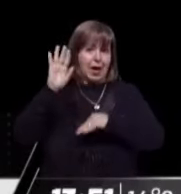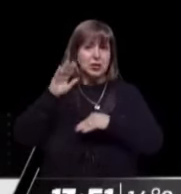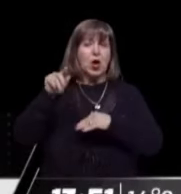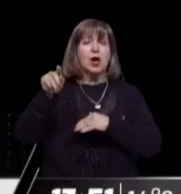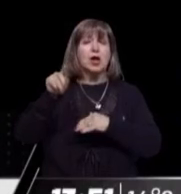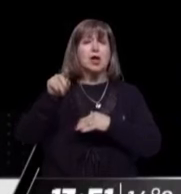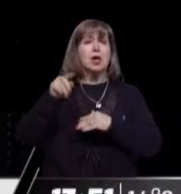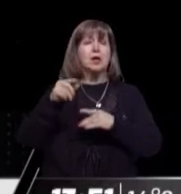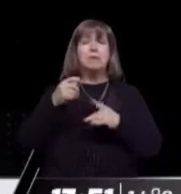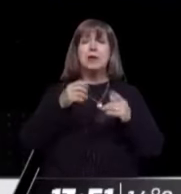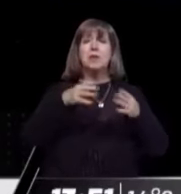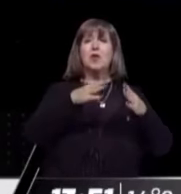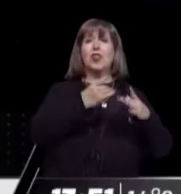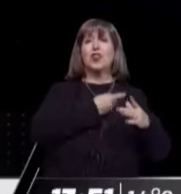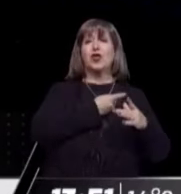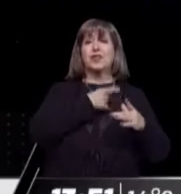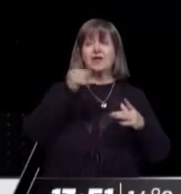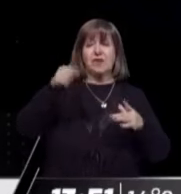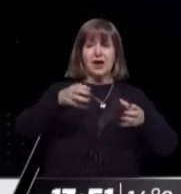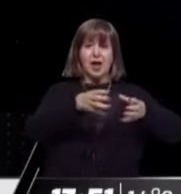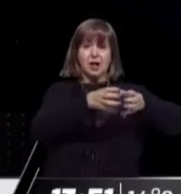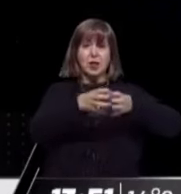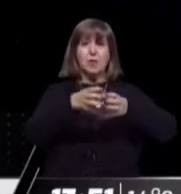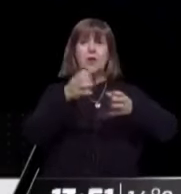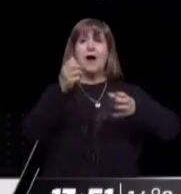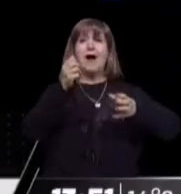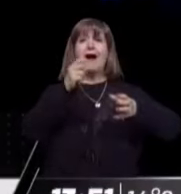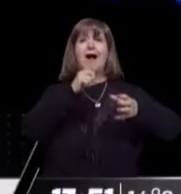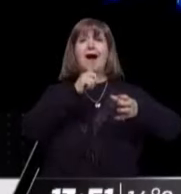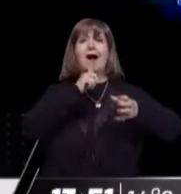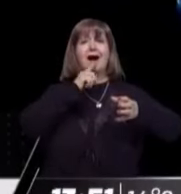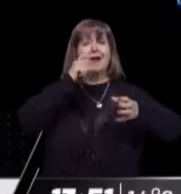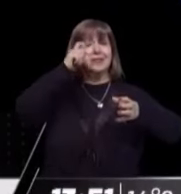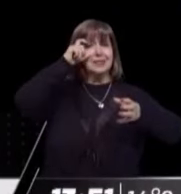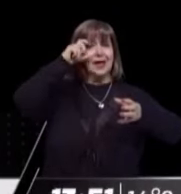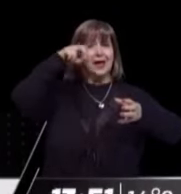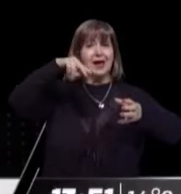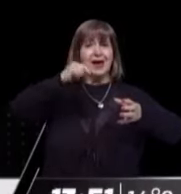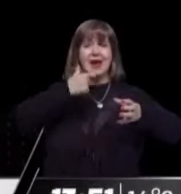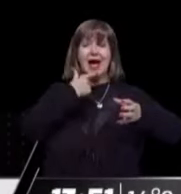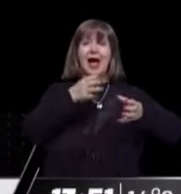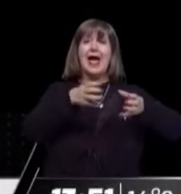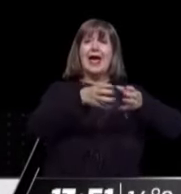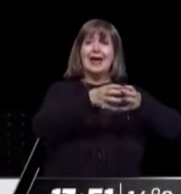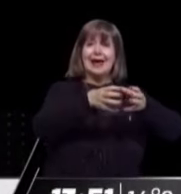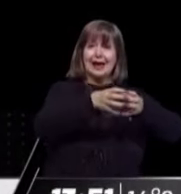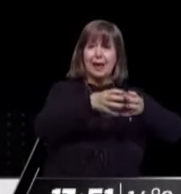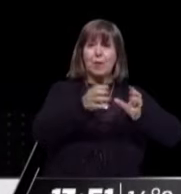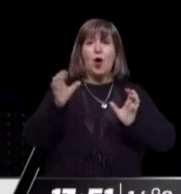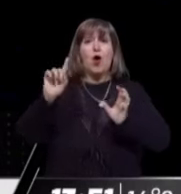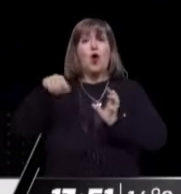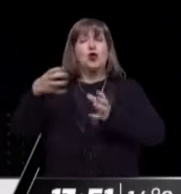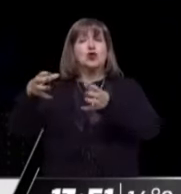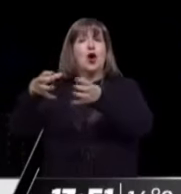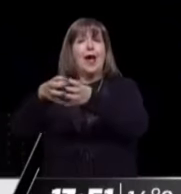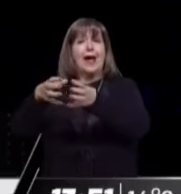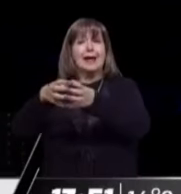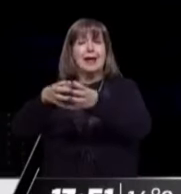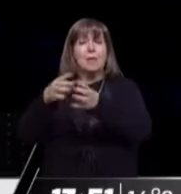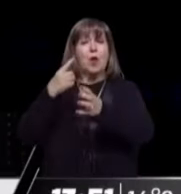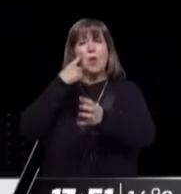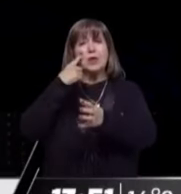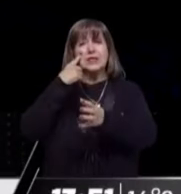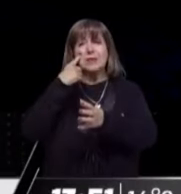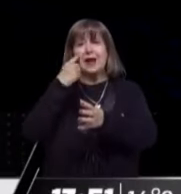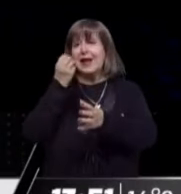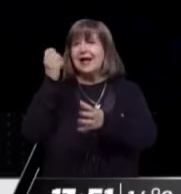caso de Atenas, oriundos de Guaymallén, que se estaban encontrando y disputando, sería un encuentro deportivo con el equipo de básquet de la Municipalidad